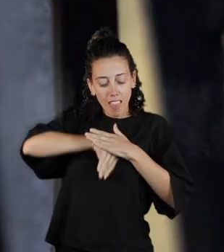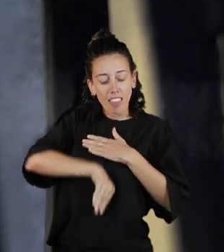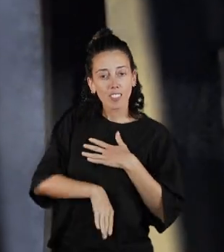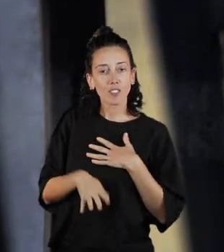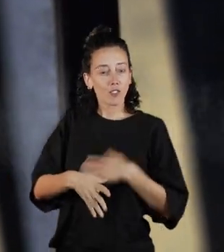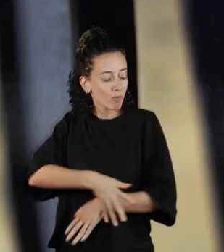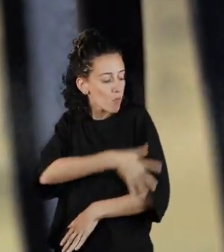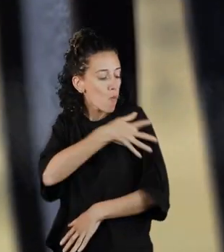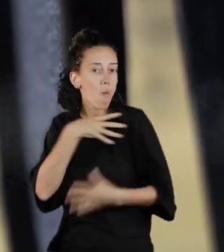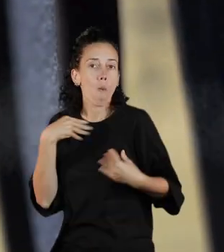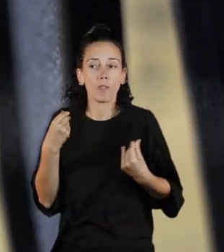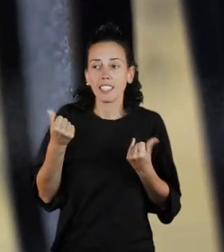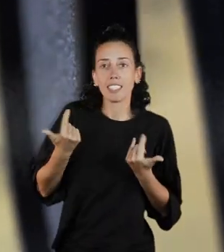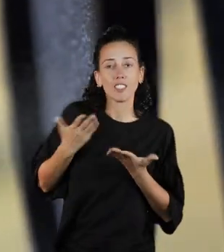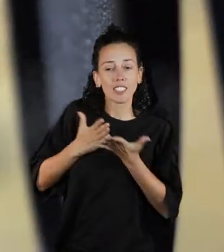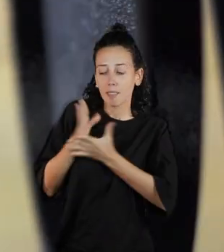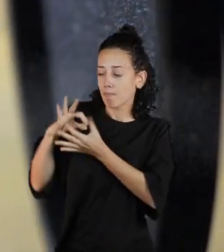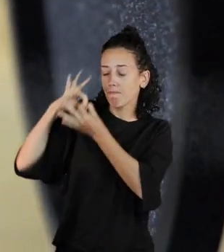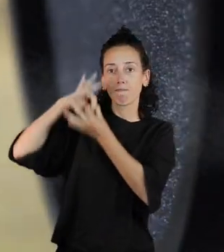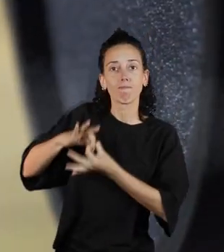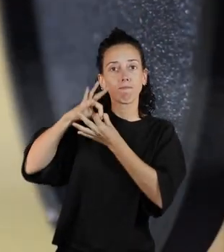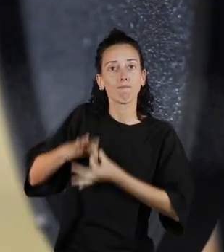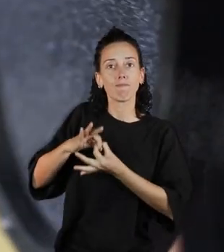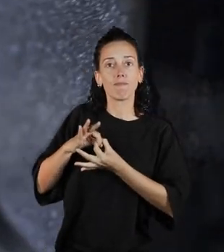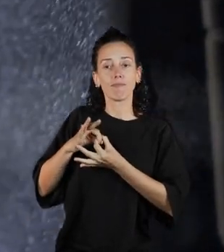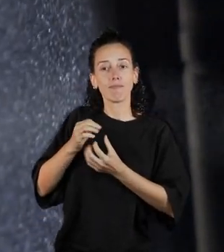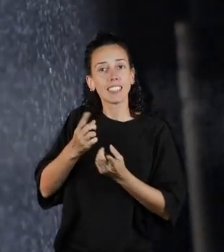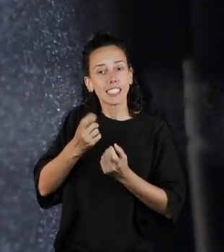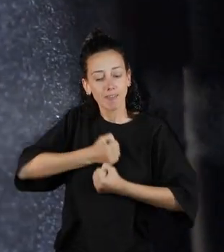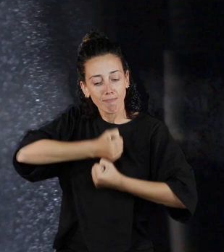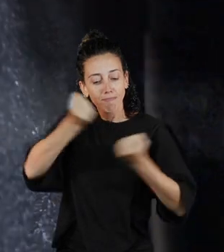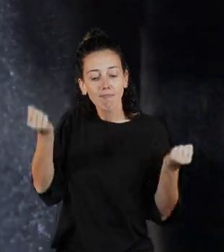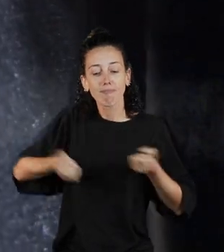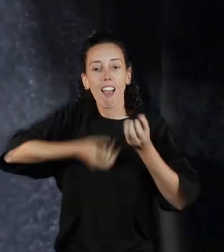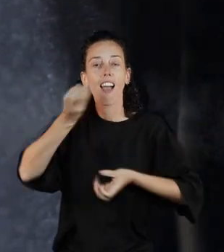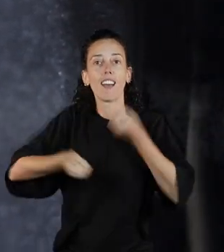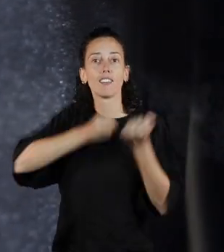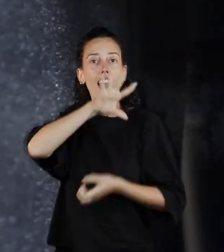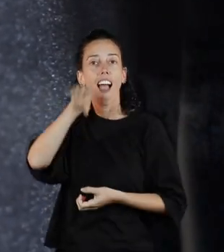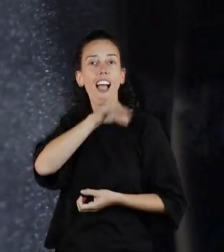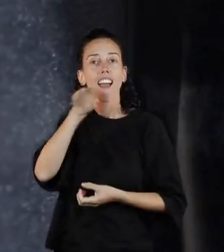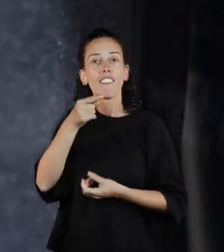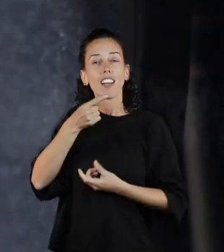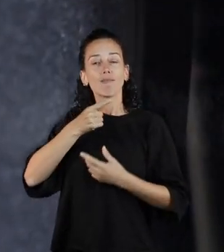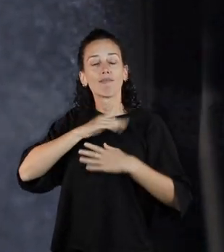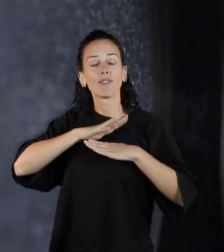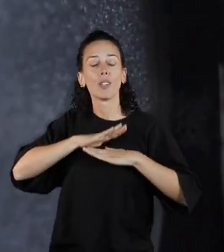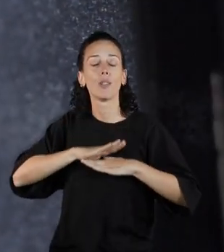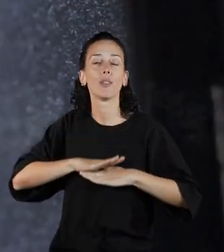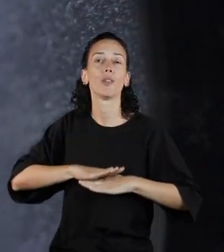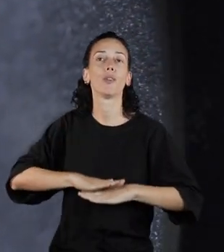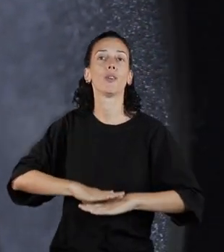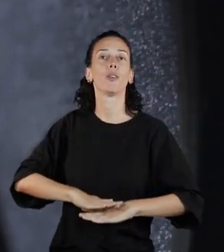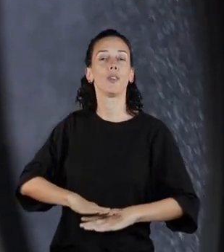está guardado, lo tengo en el cuerpo, me acompaña. Y a medida que voy hablando, voy sintiendo ese